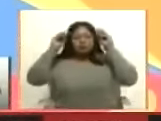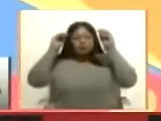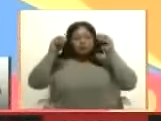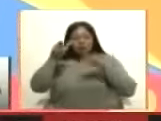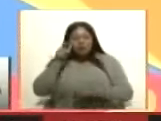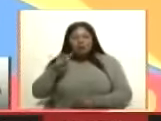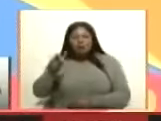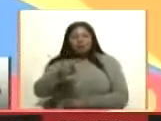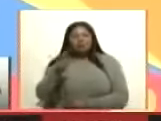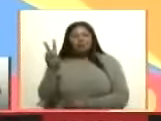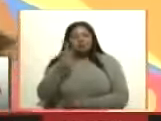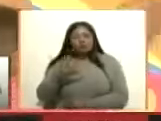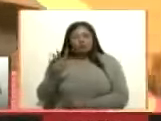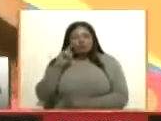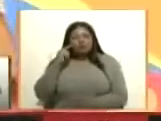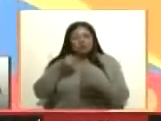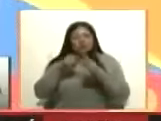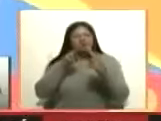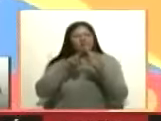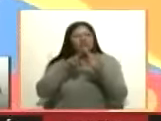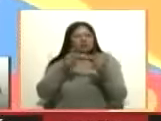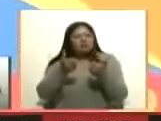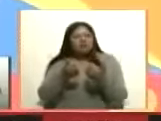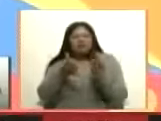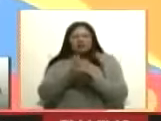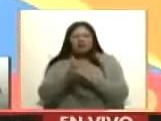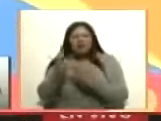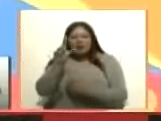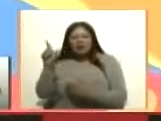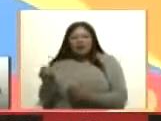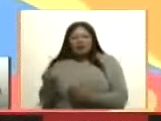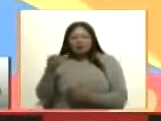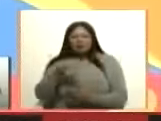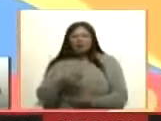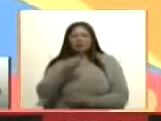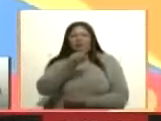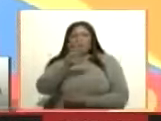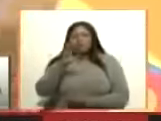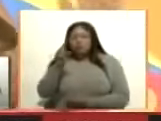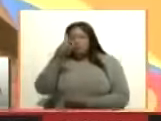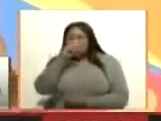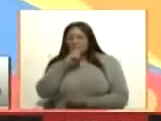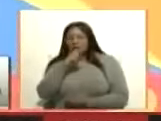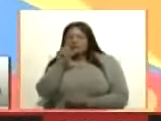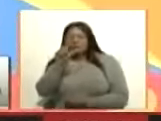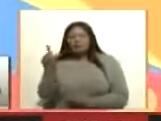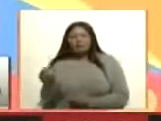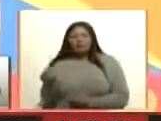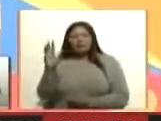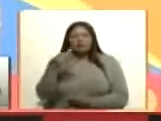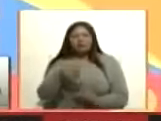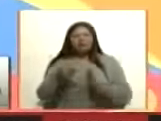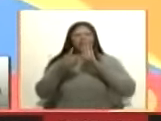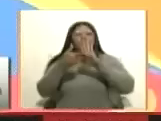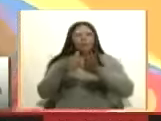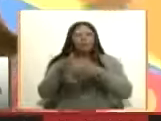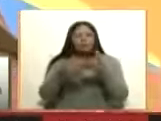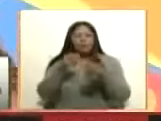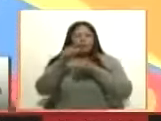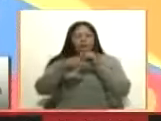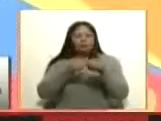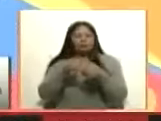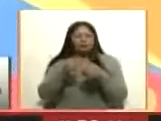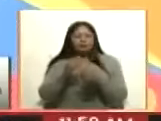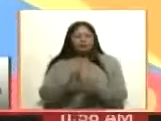acerca de esta hazaña histórica de más de 150 años en la lucha por el esequivo y era demostrado que en este siglo a